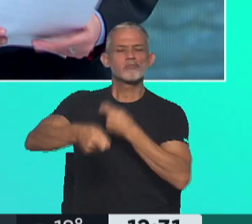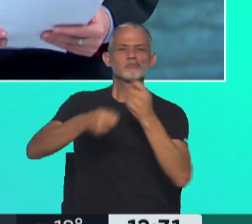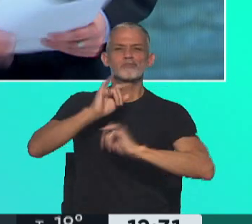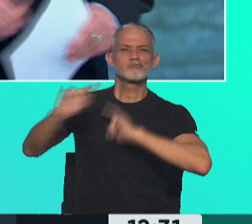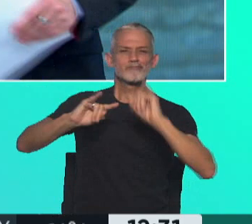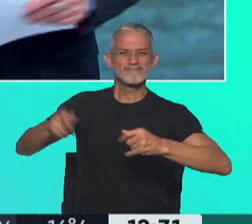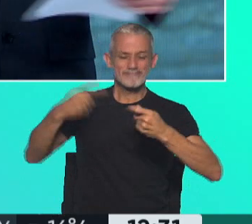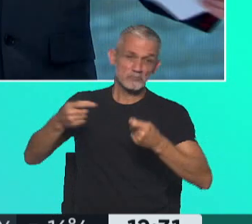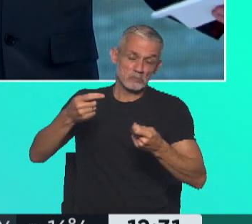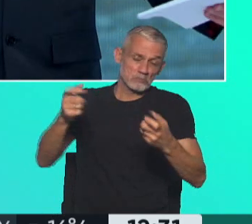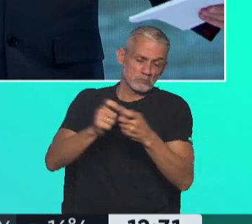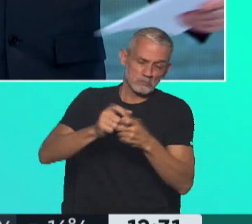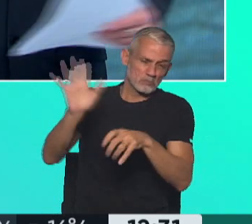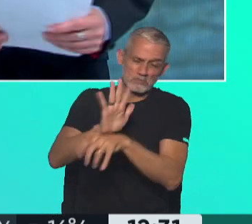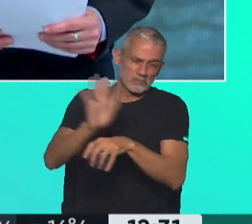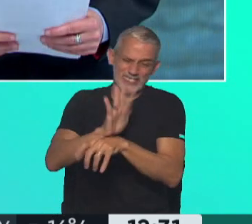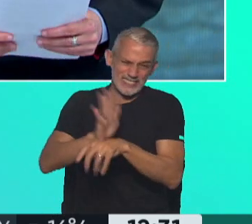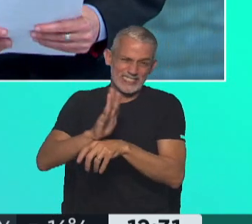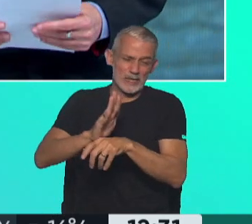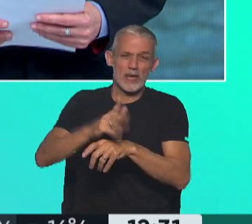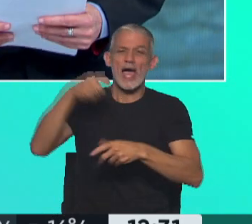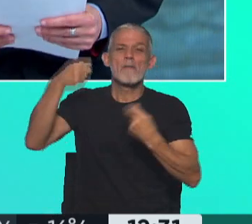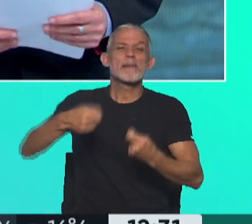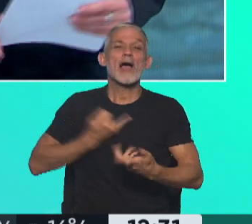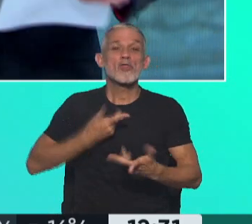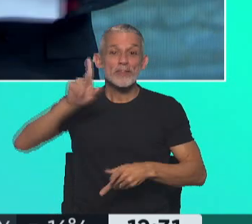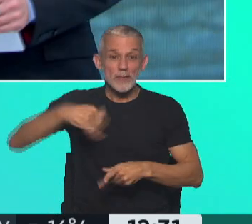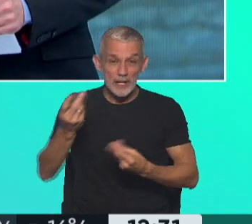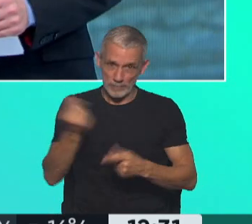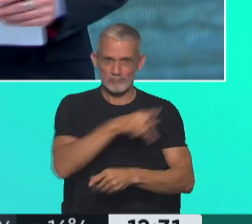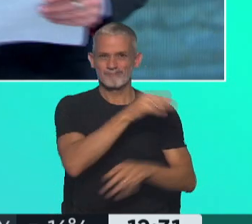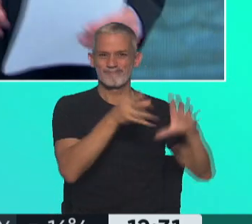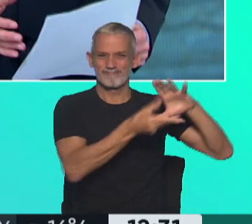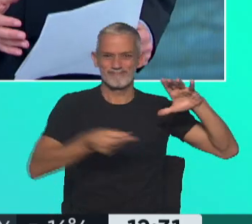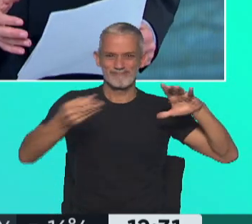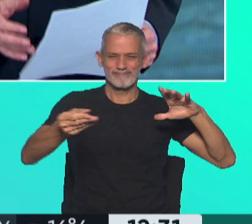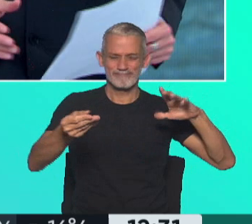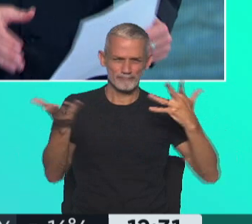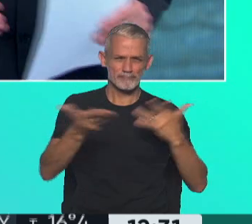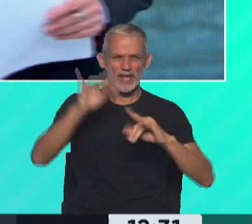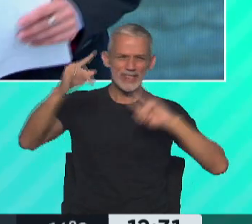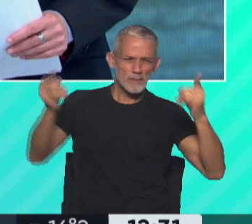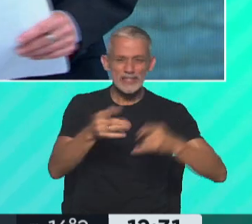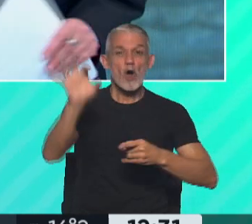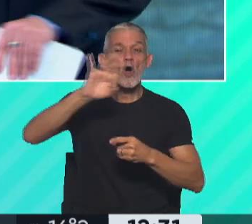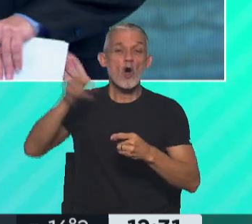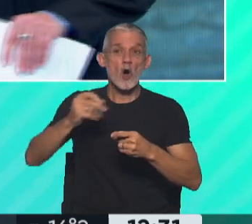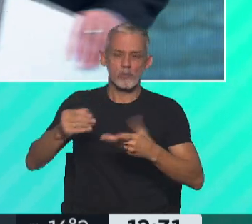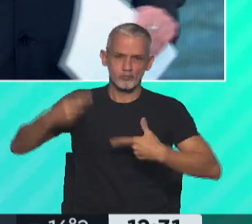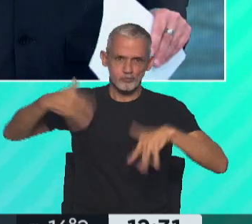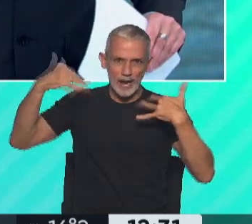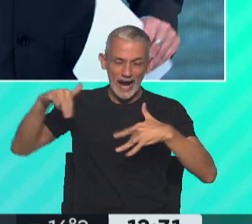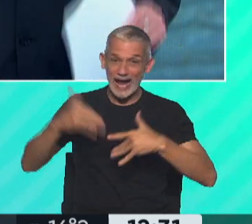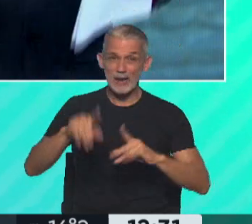financian el 100 por ciento de las películas que se hacen en argentina las de alta producción y las de cine independiente pero para la del cine independiente es